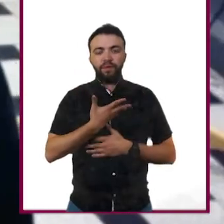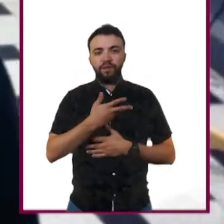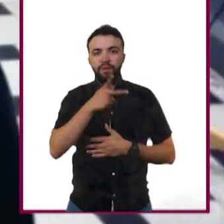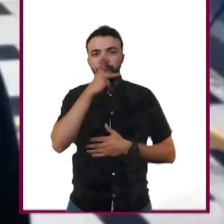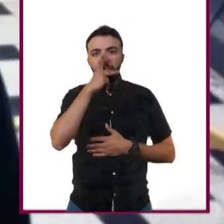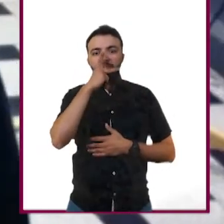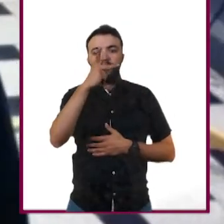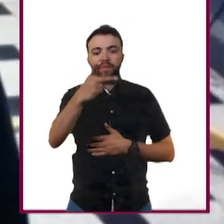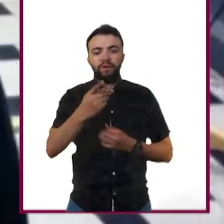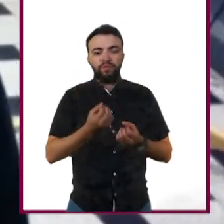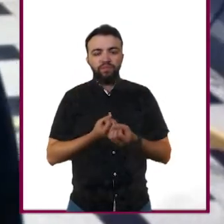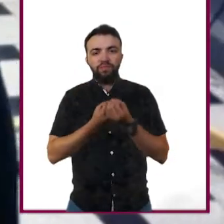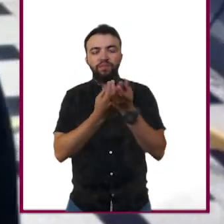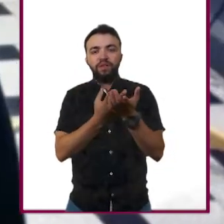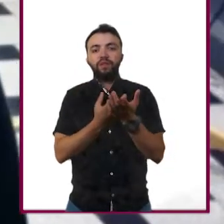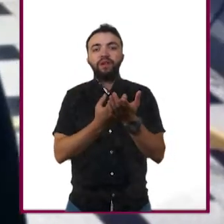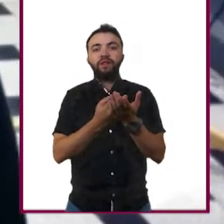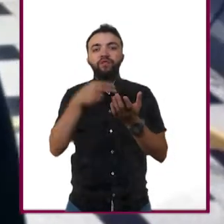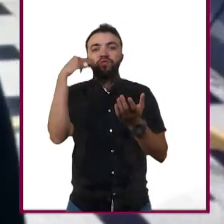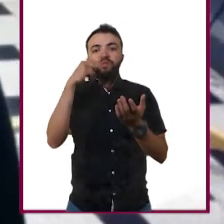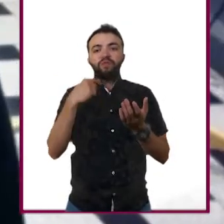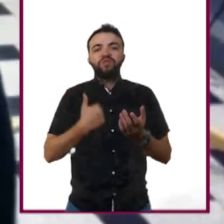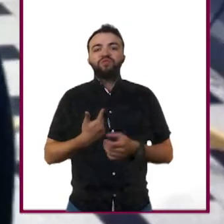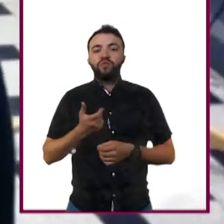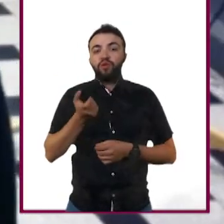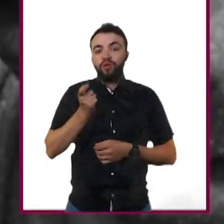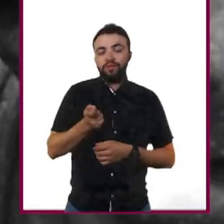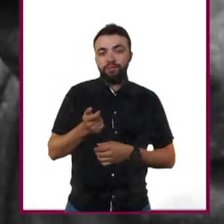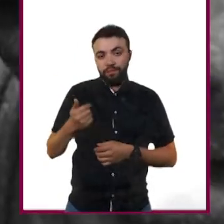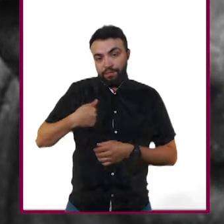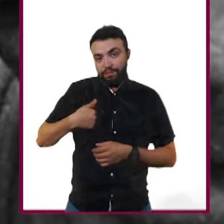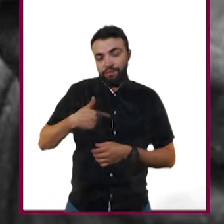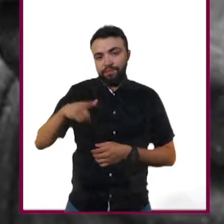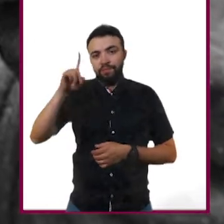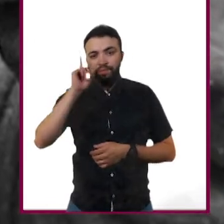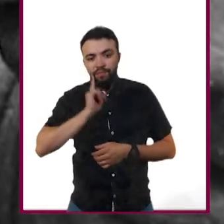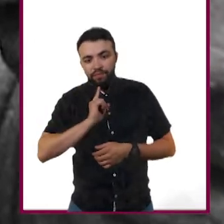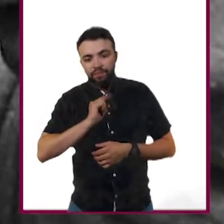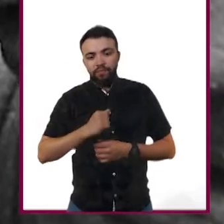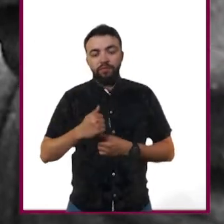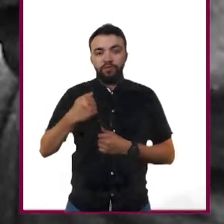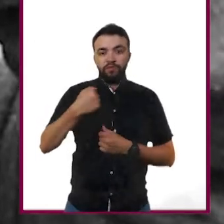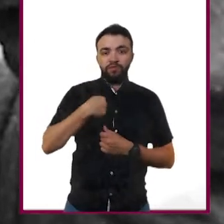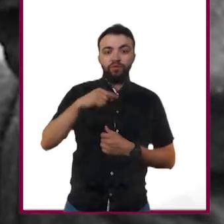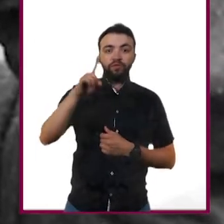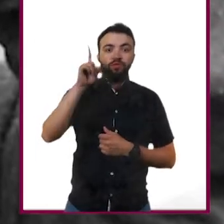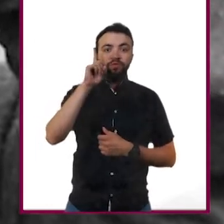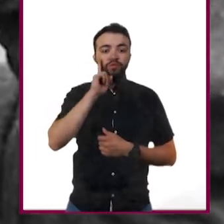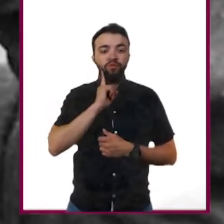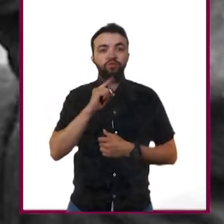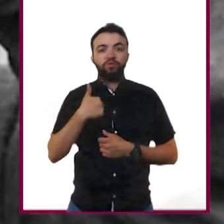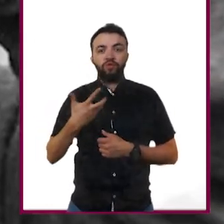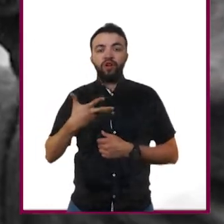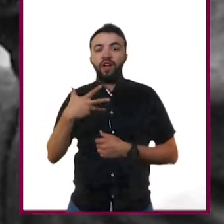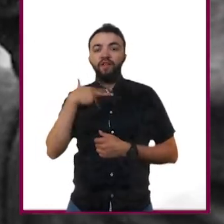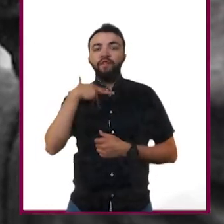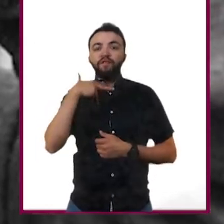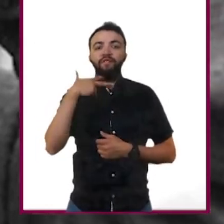hablan de quién soy, y soy una mujer, eh, con voz,